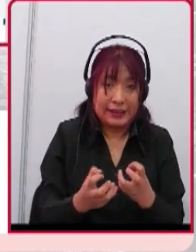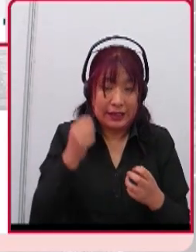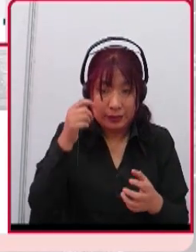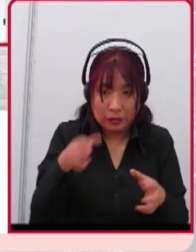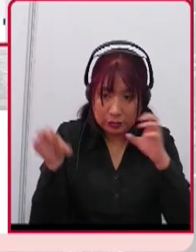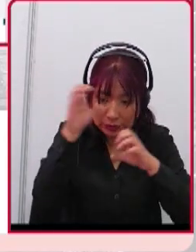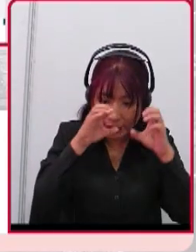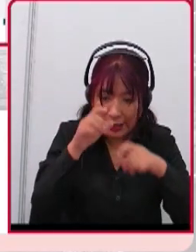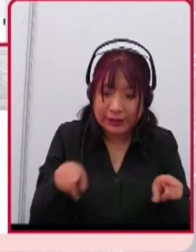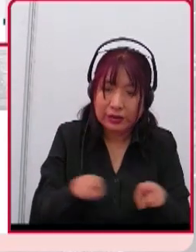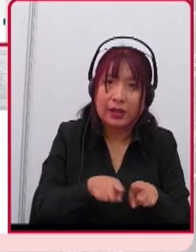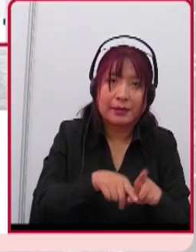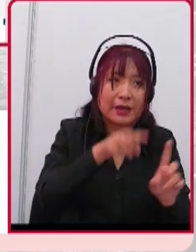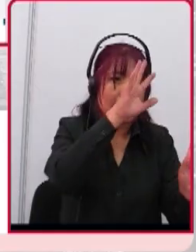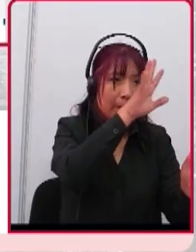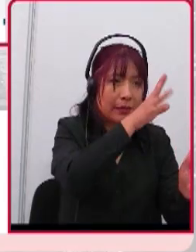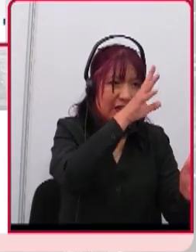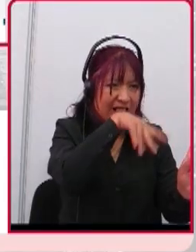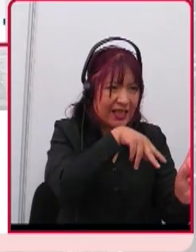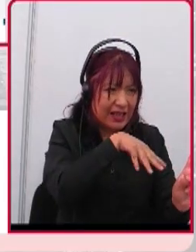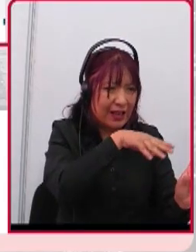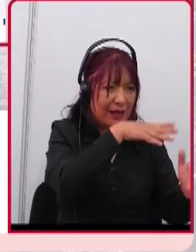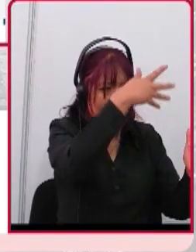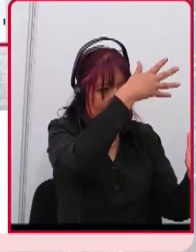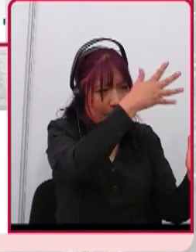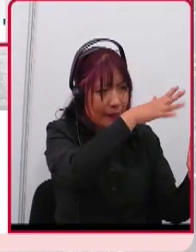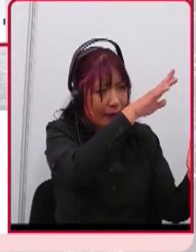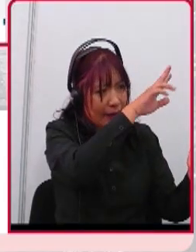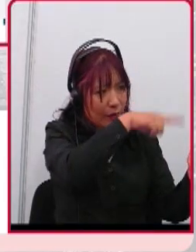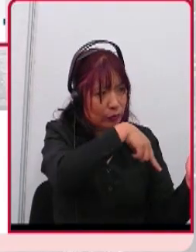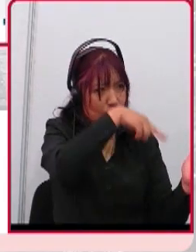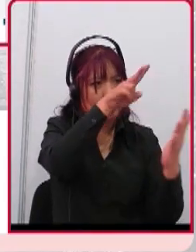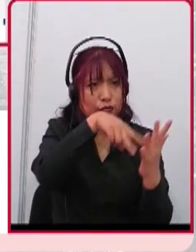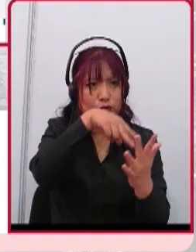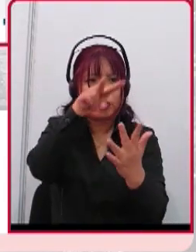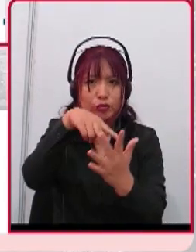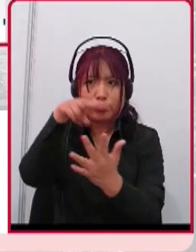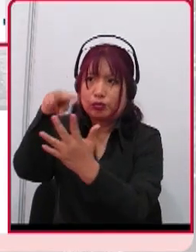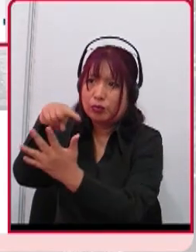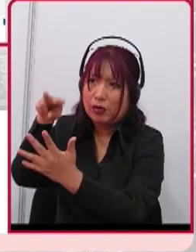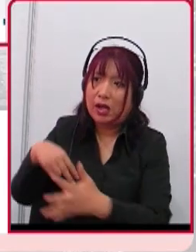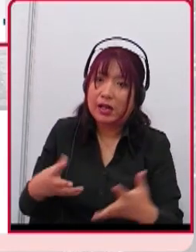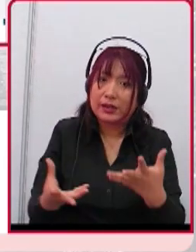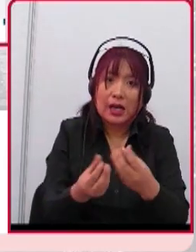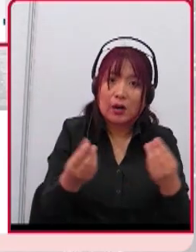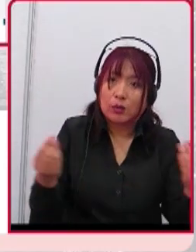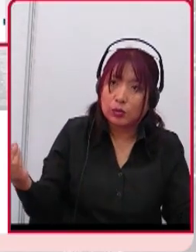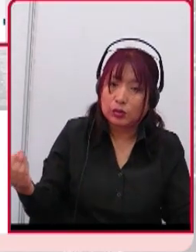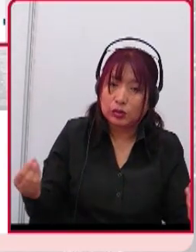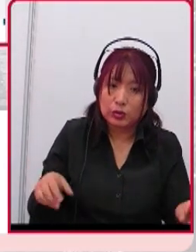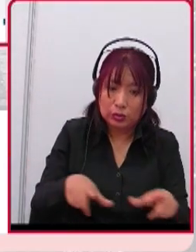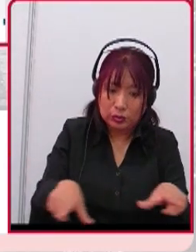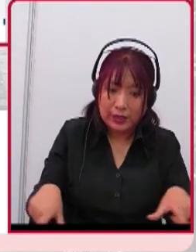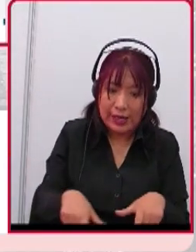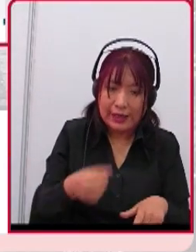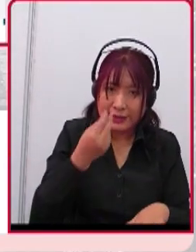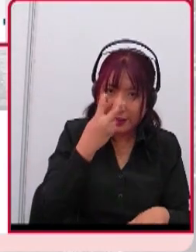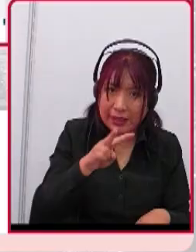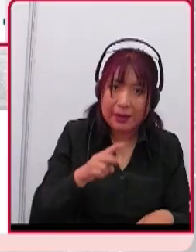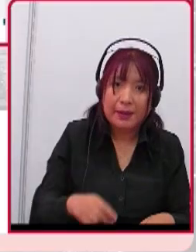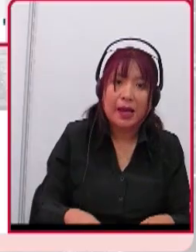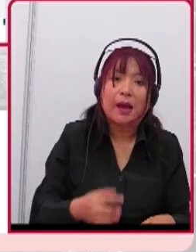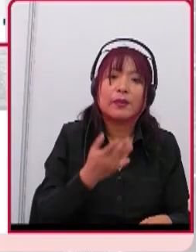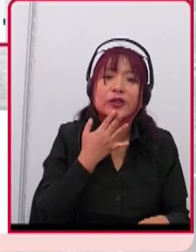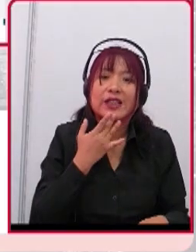lo que nosotros buscamos es que hayan puntos óptimos y mayor cantidad, obviamente, dentro del rango magenta, pero que no se